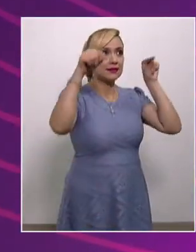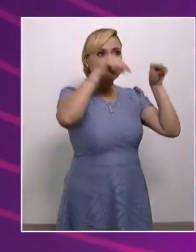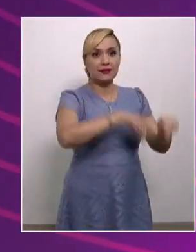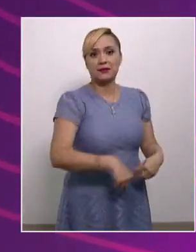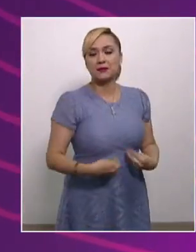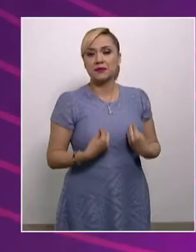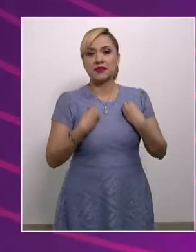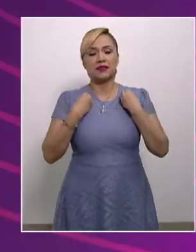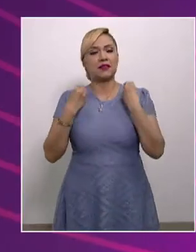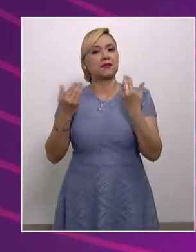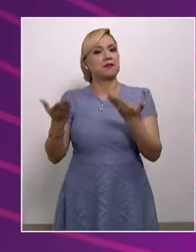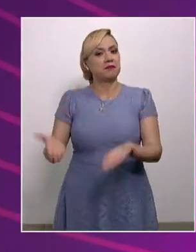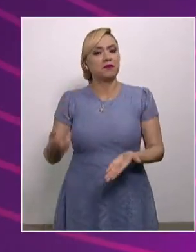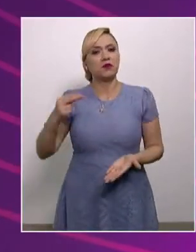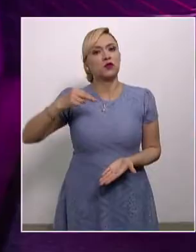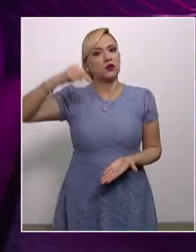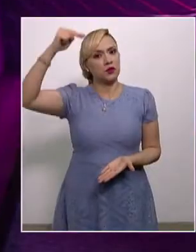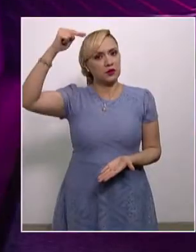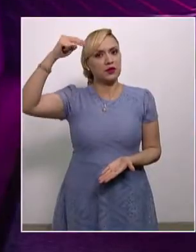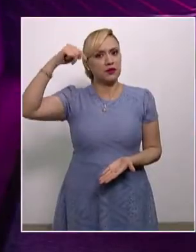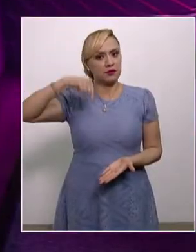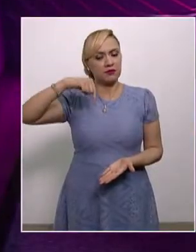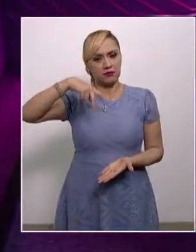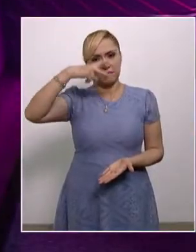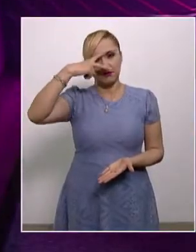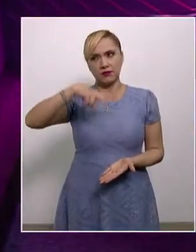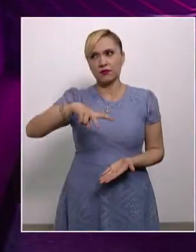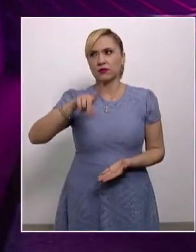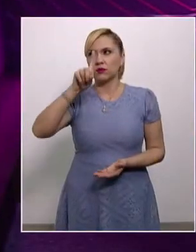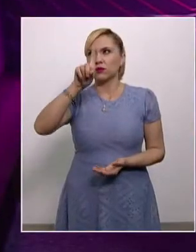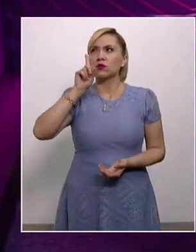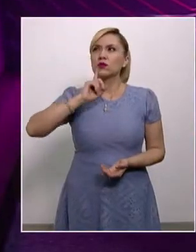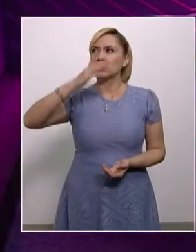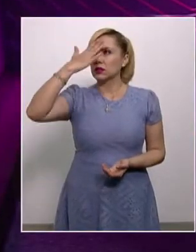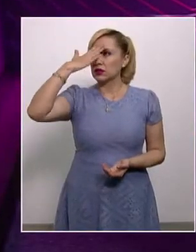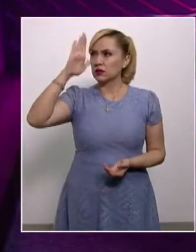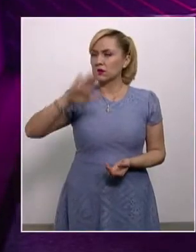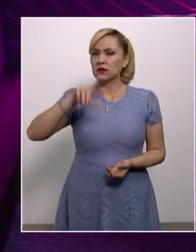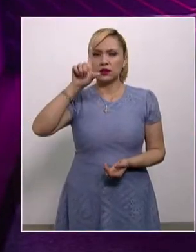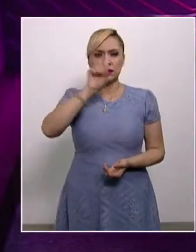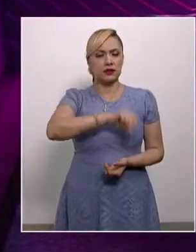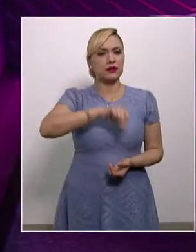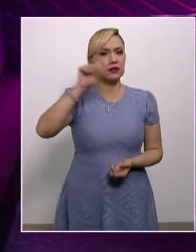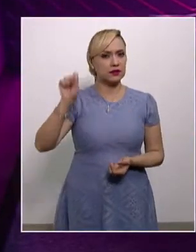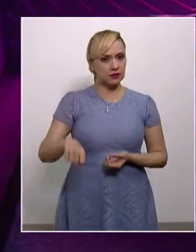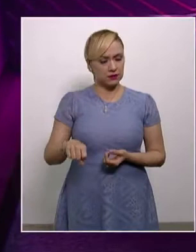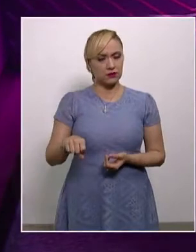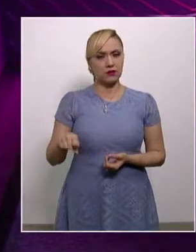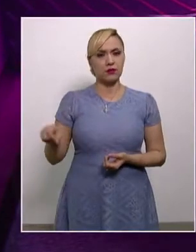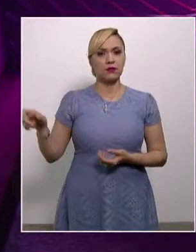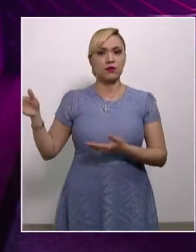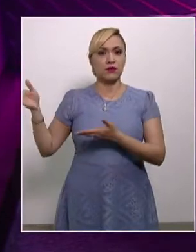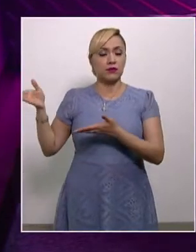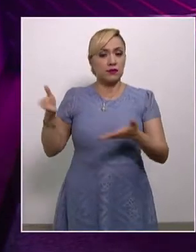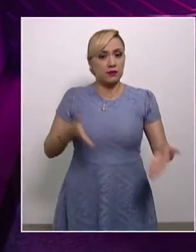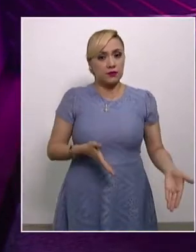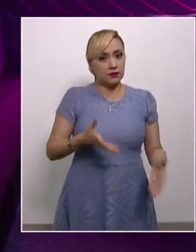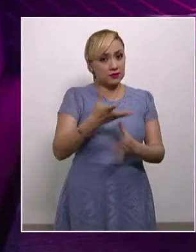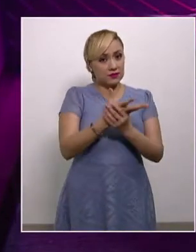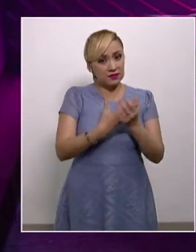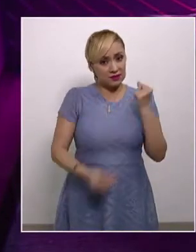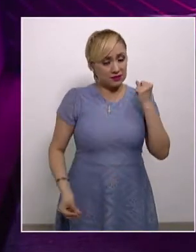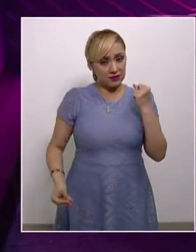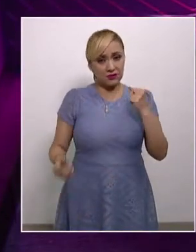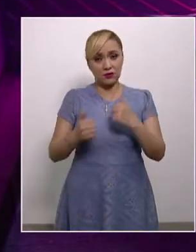facilitado su integración en el norte del país. Me viene a la mente un caso de una señora en Saltillo, que ella llegó huyendo a